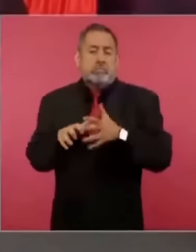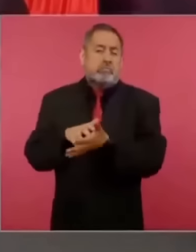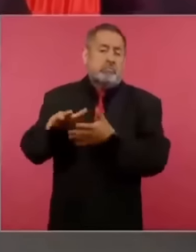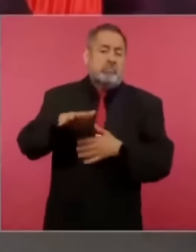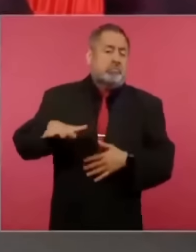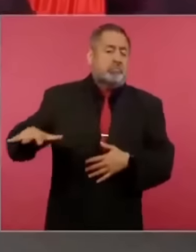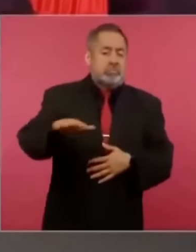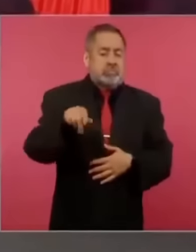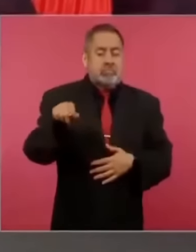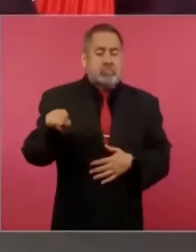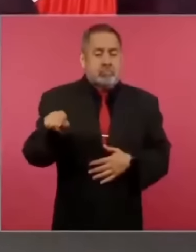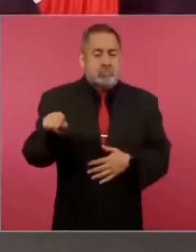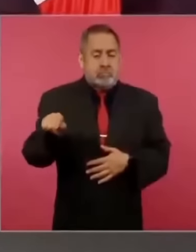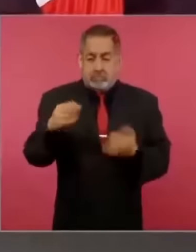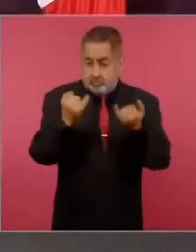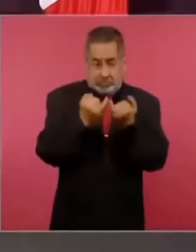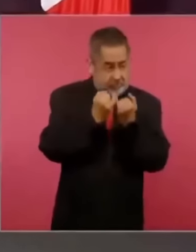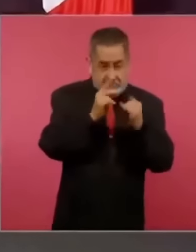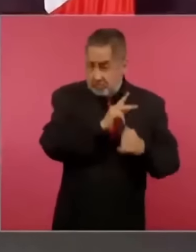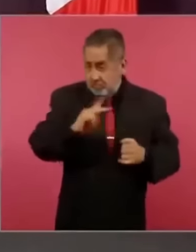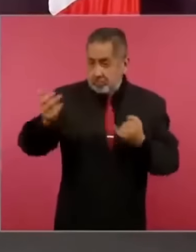México así